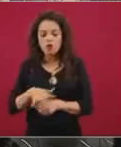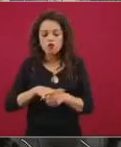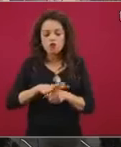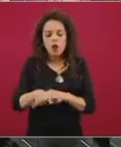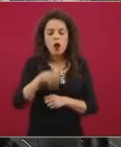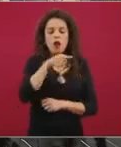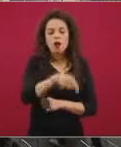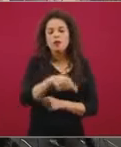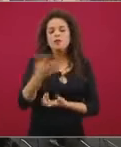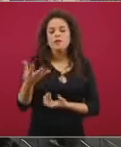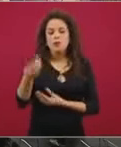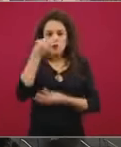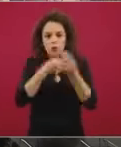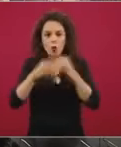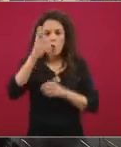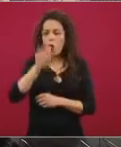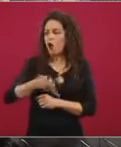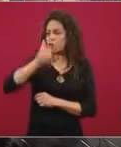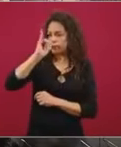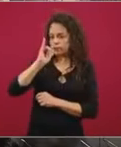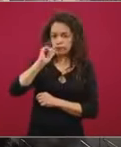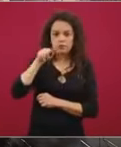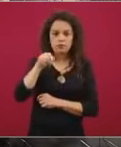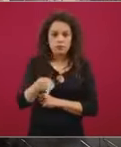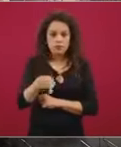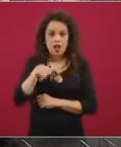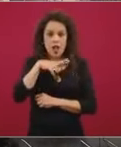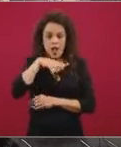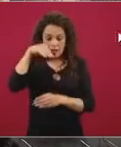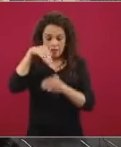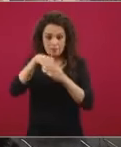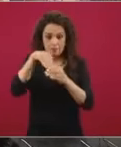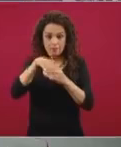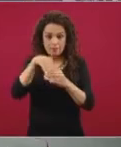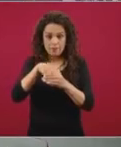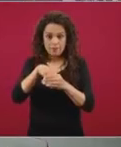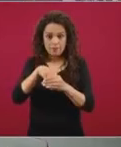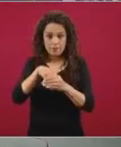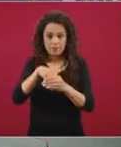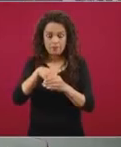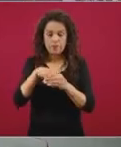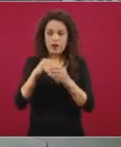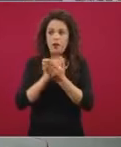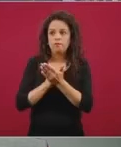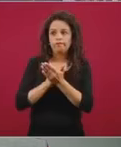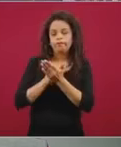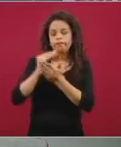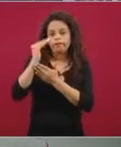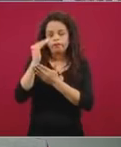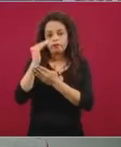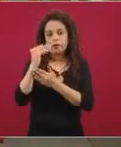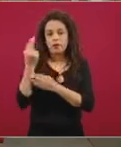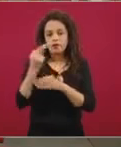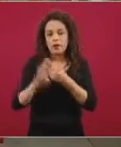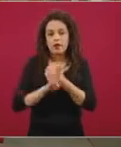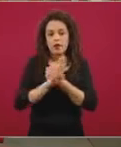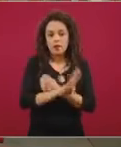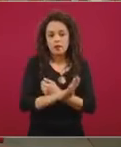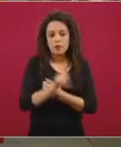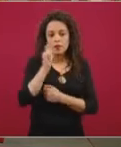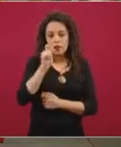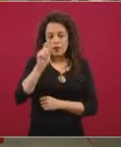bebidas no alcohólicas preenvasadas que pudieran, por su contenido, no exceder las recomendaciones internacionales de lo que